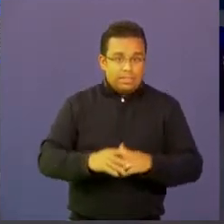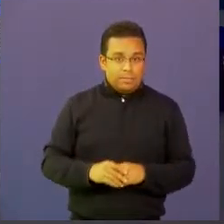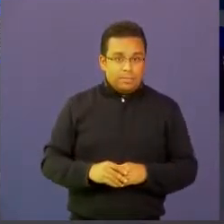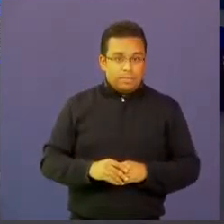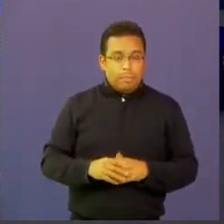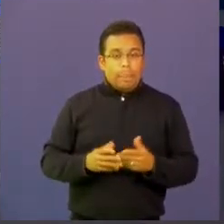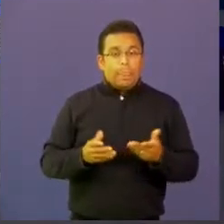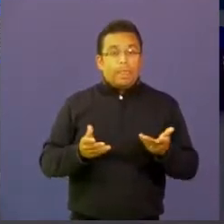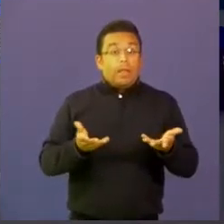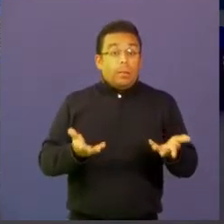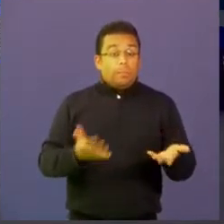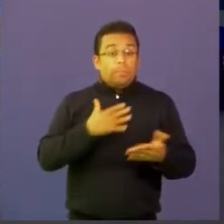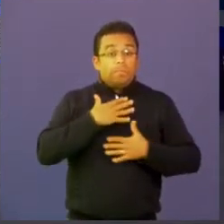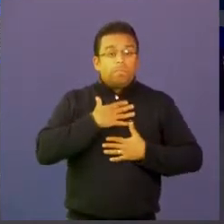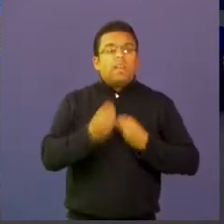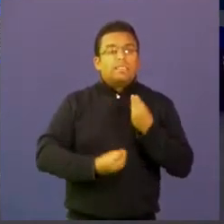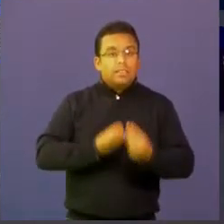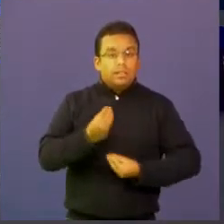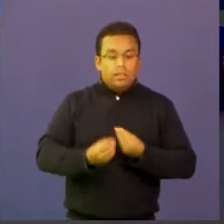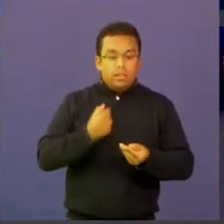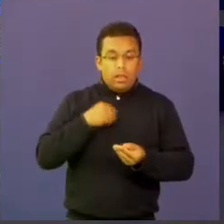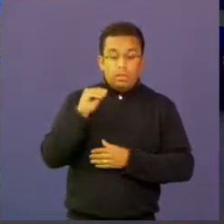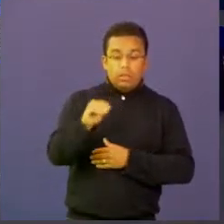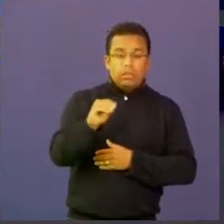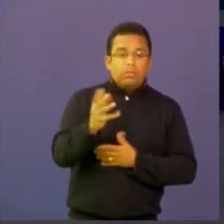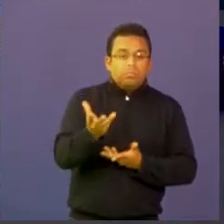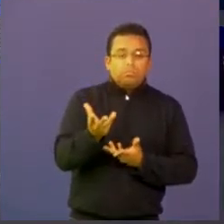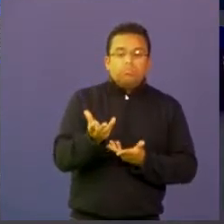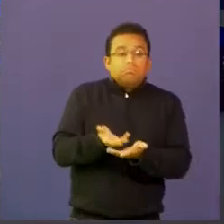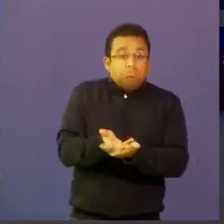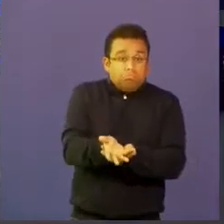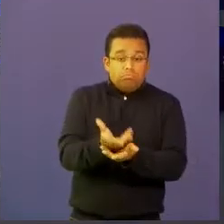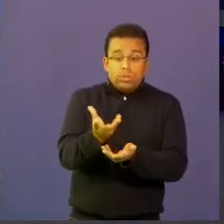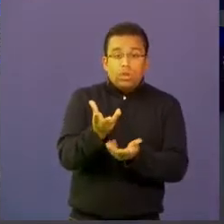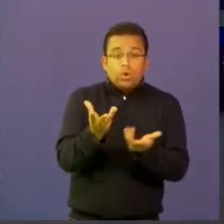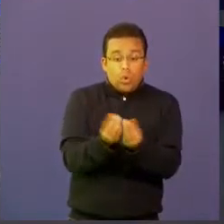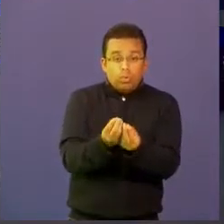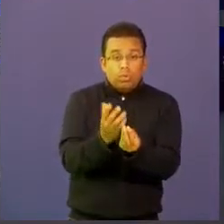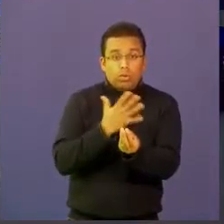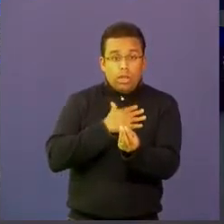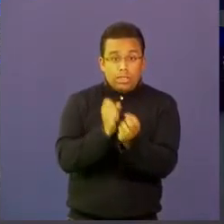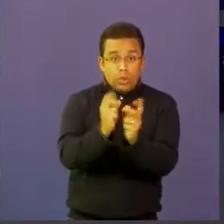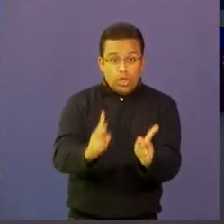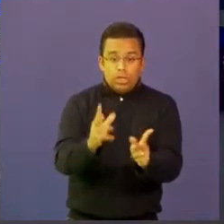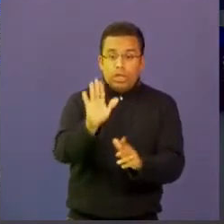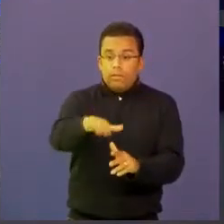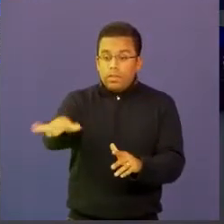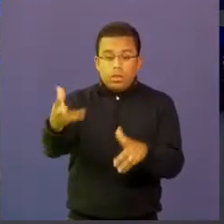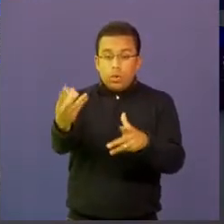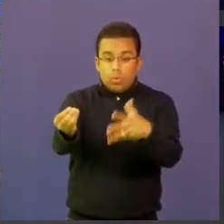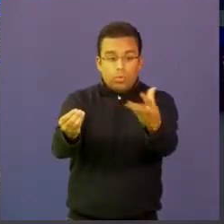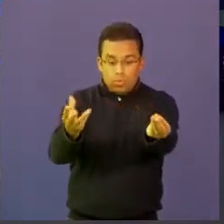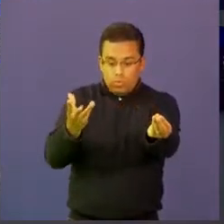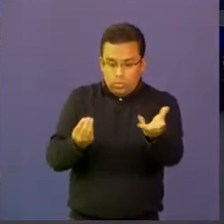el consejo sería que construyamos un equipo con nuestros estudiantes que nos sepamos todos